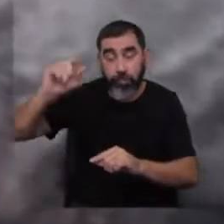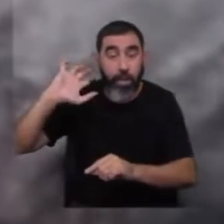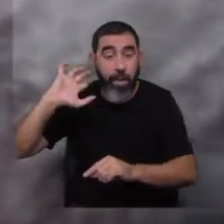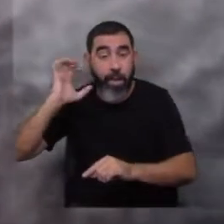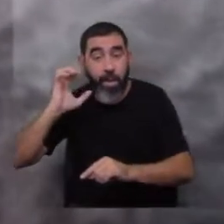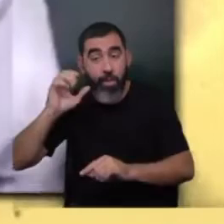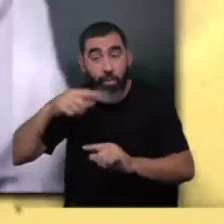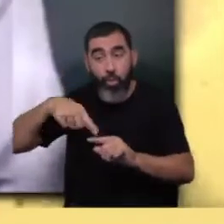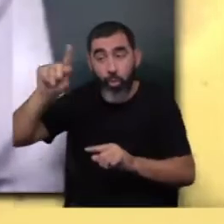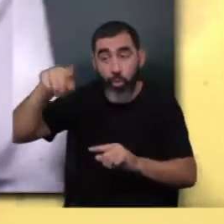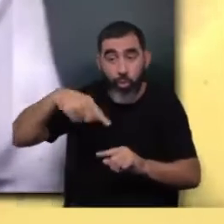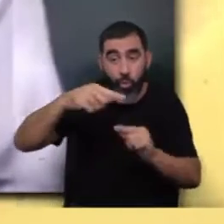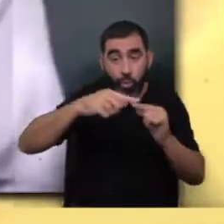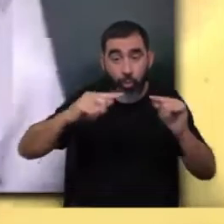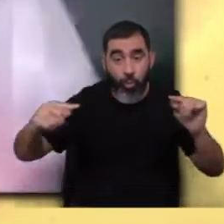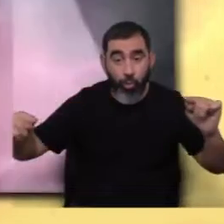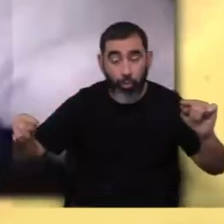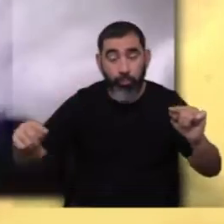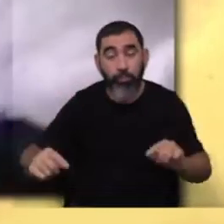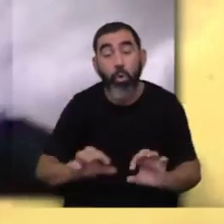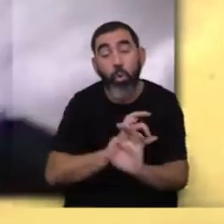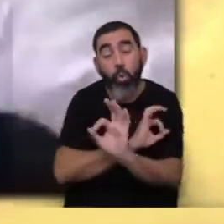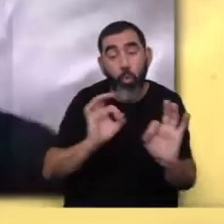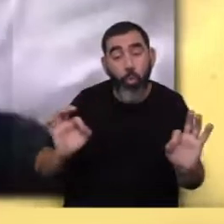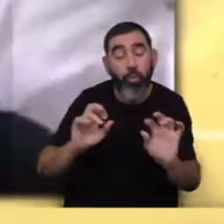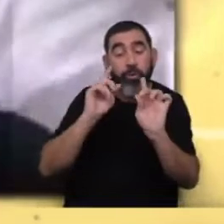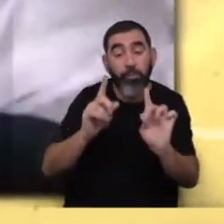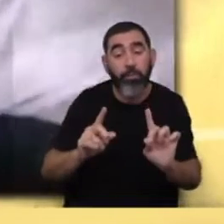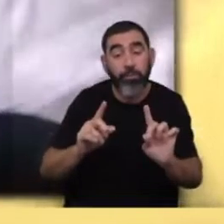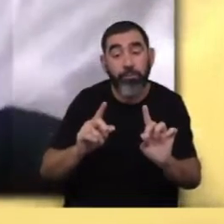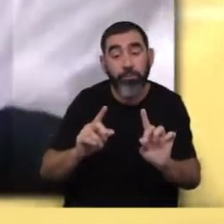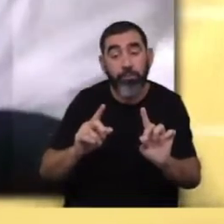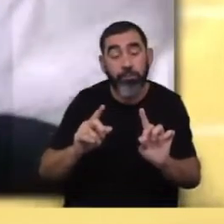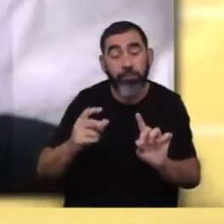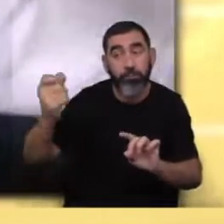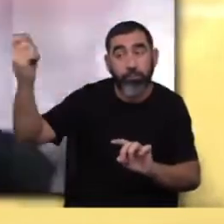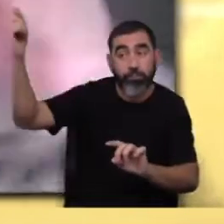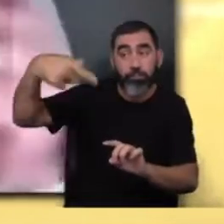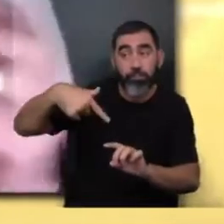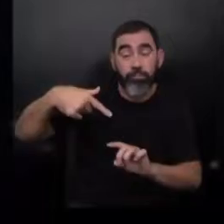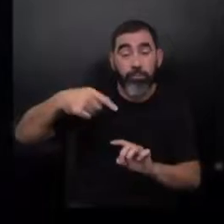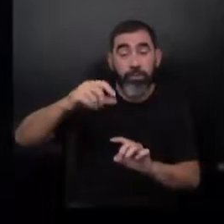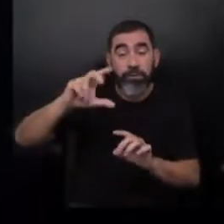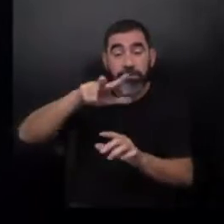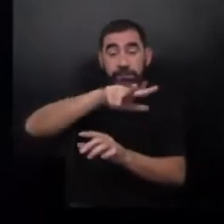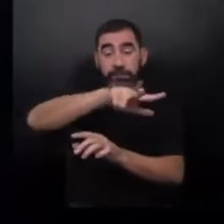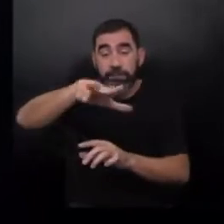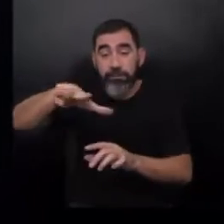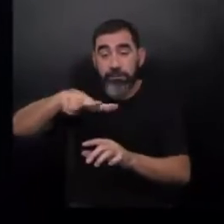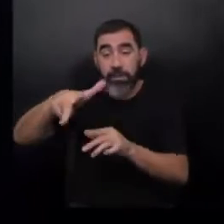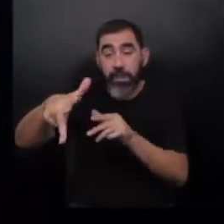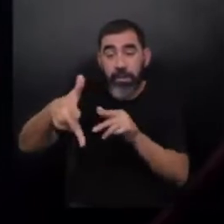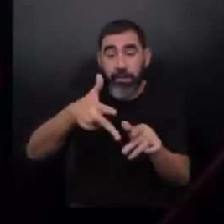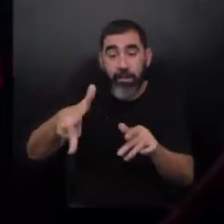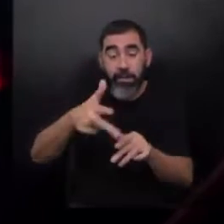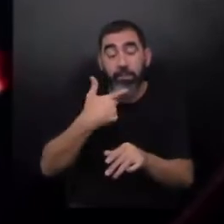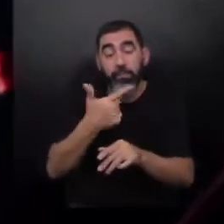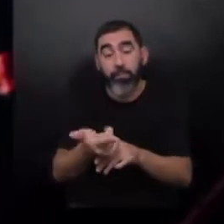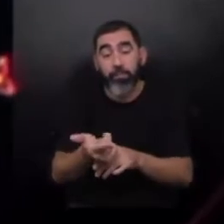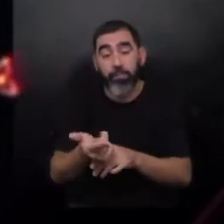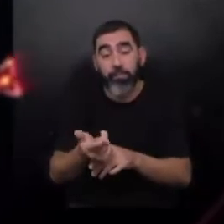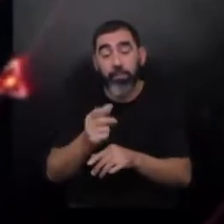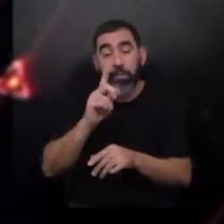sea, el rebote de las ondas de radio, las ondas largas, o también la transmisión de las señales desde los satélites. También afecta, por ejemplo,